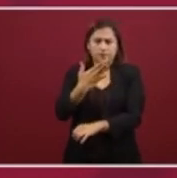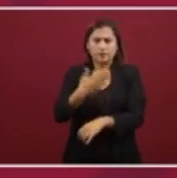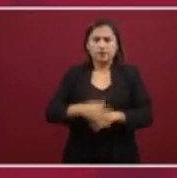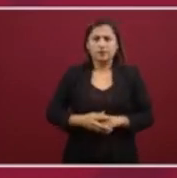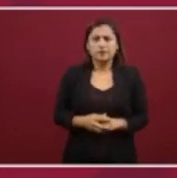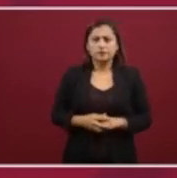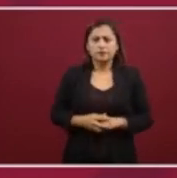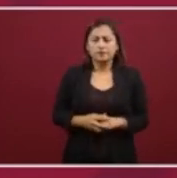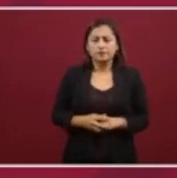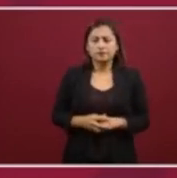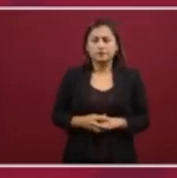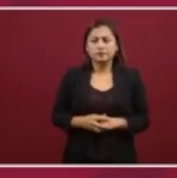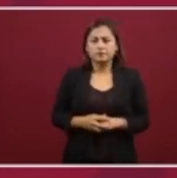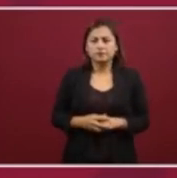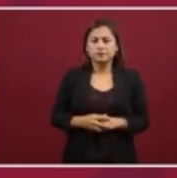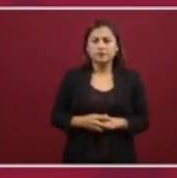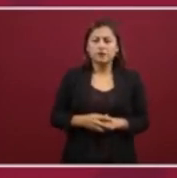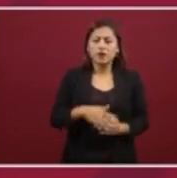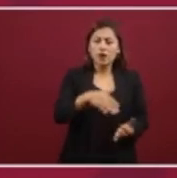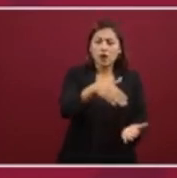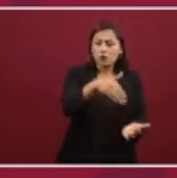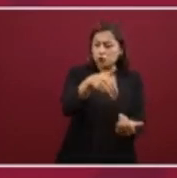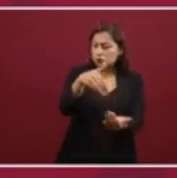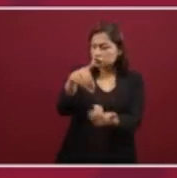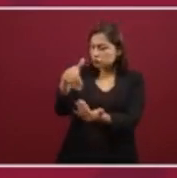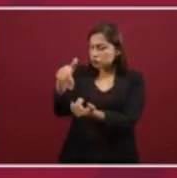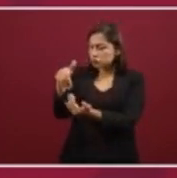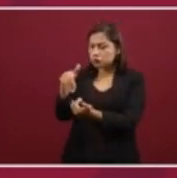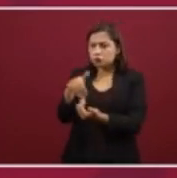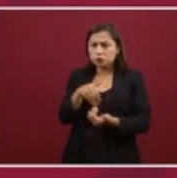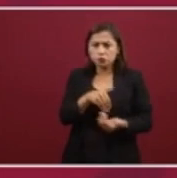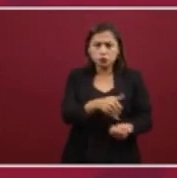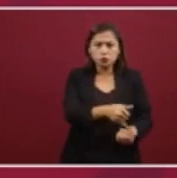Está mejorando la recaudación,